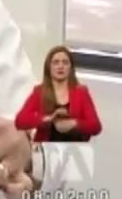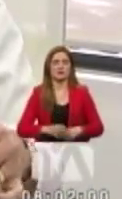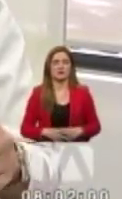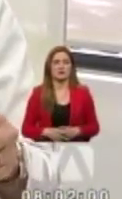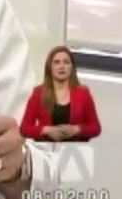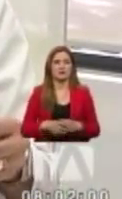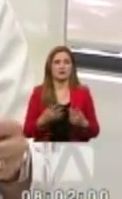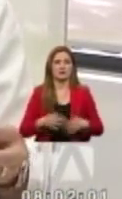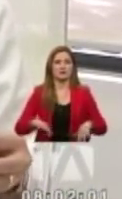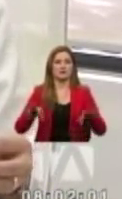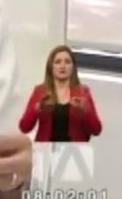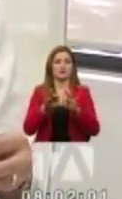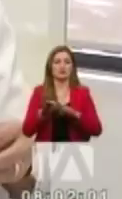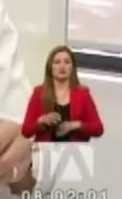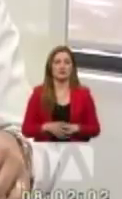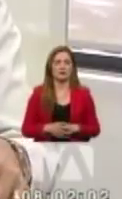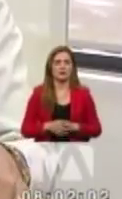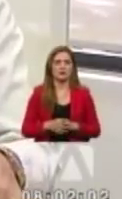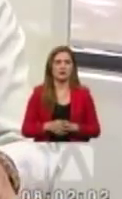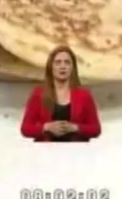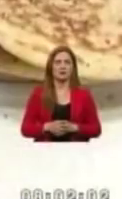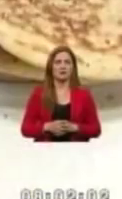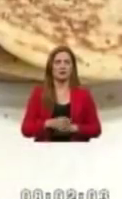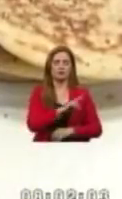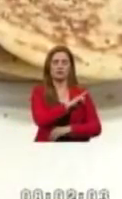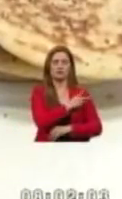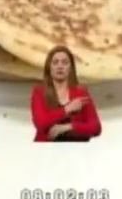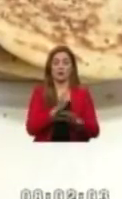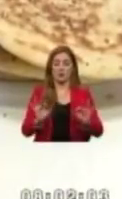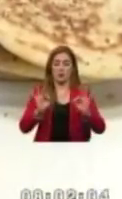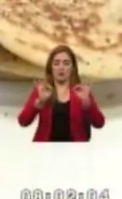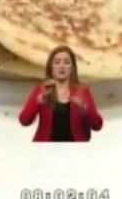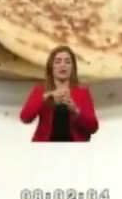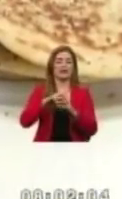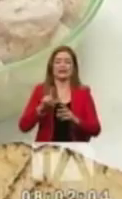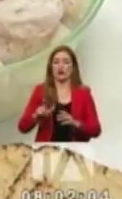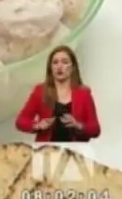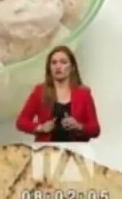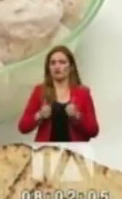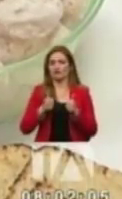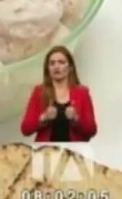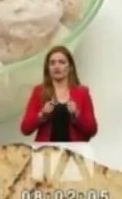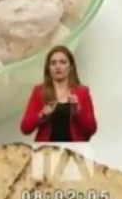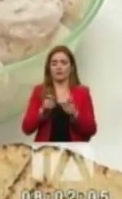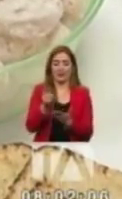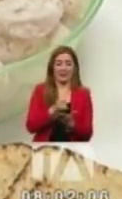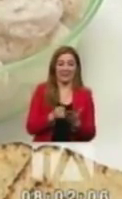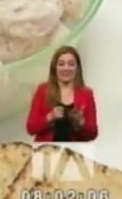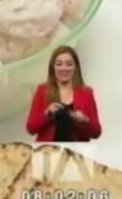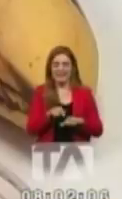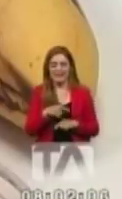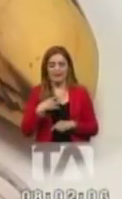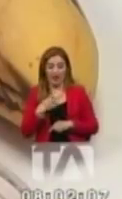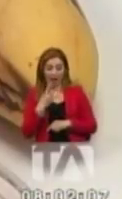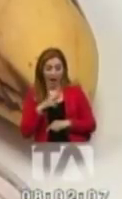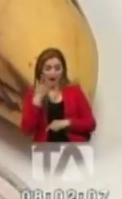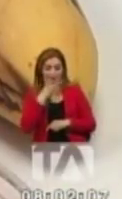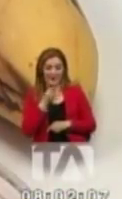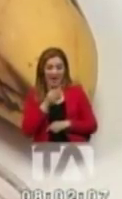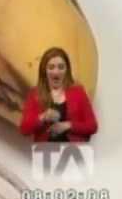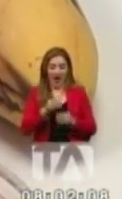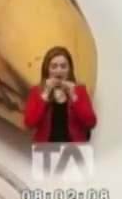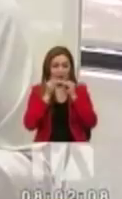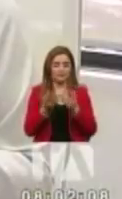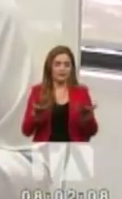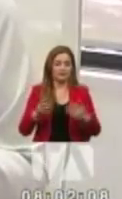carnes es importante porque es una muy buena fuente de proteína la lechera debe de ser saludable y divertida para que los niños las puedan consumir